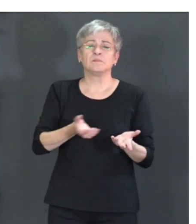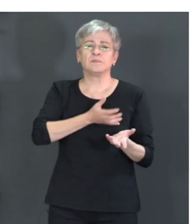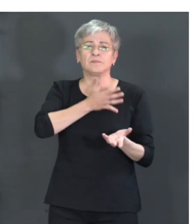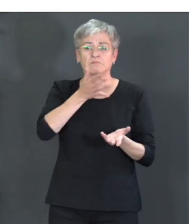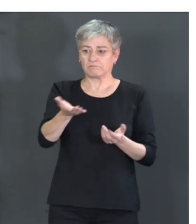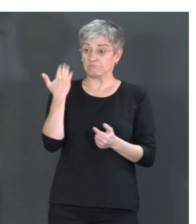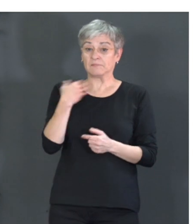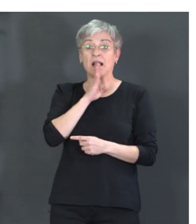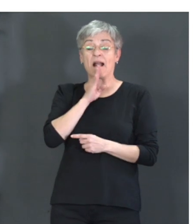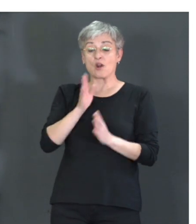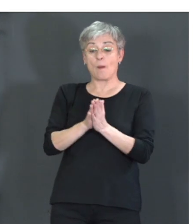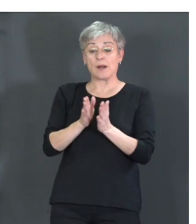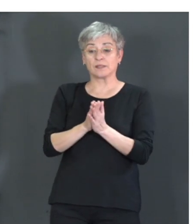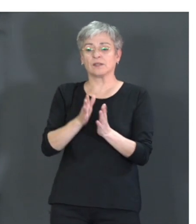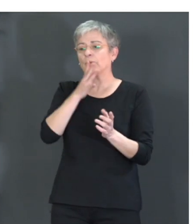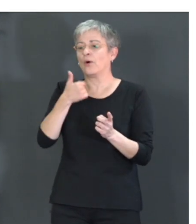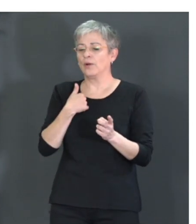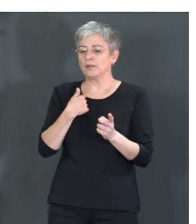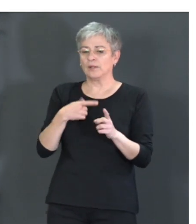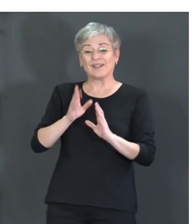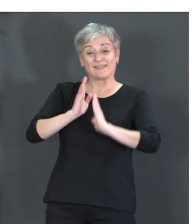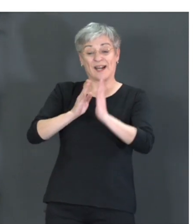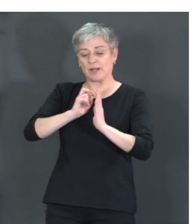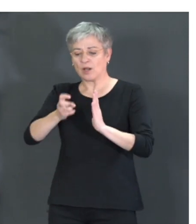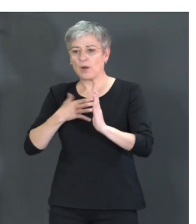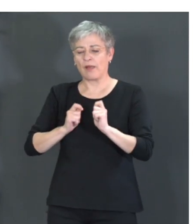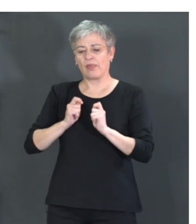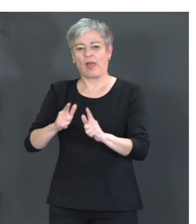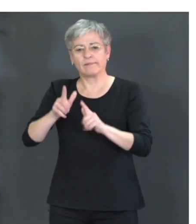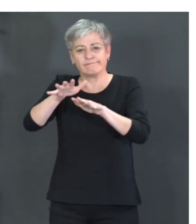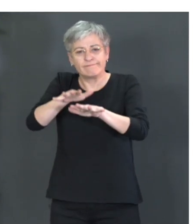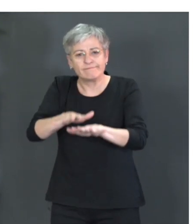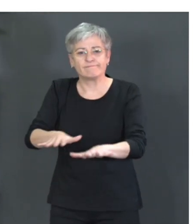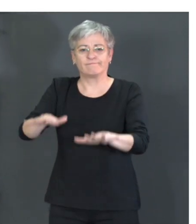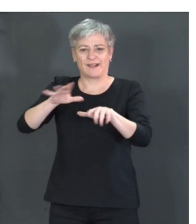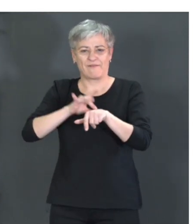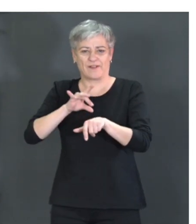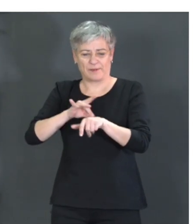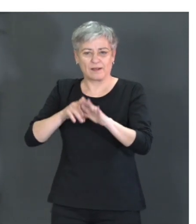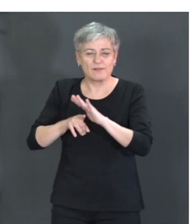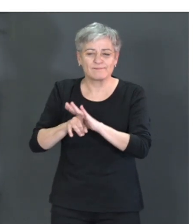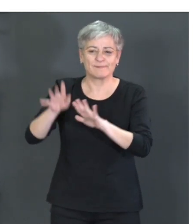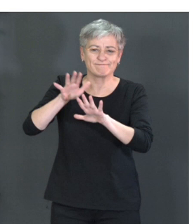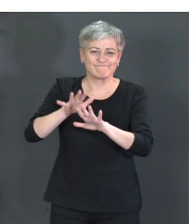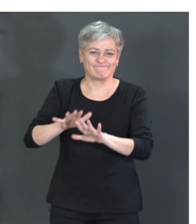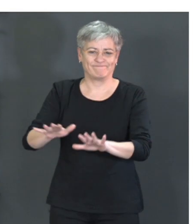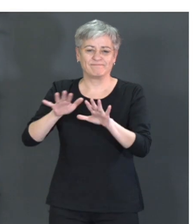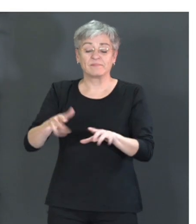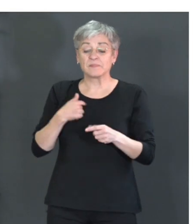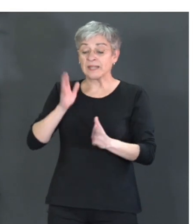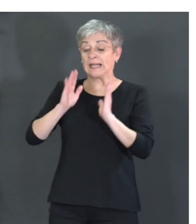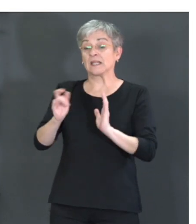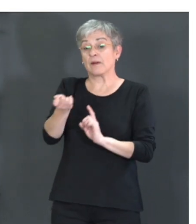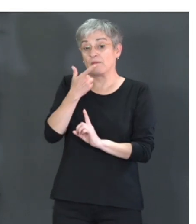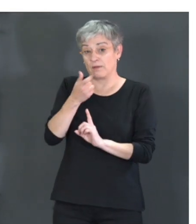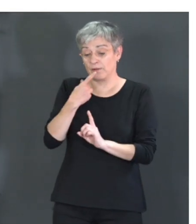diciendo mi compañera, pues para retrasar la evolución de la enfermedad. Y en ese sentido las terapias no farmacológicas han ido